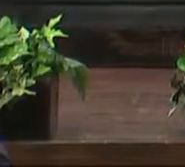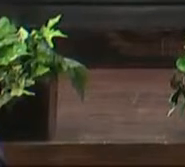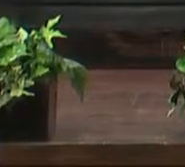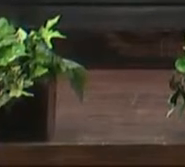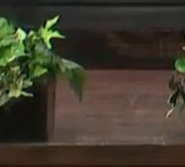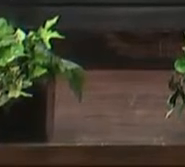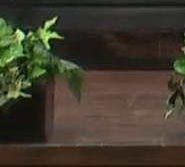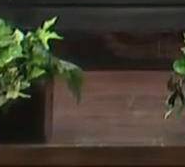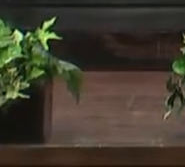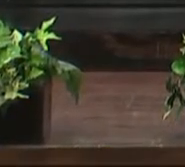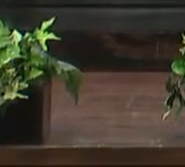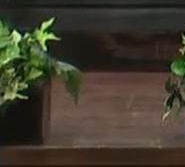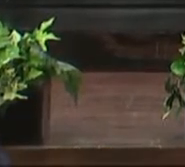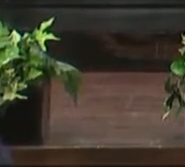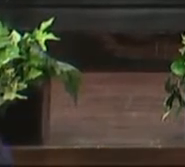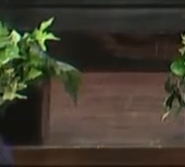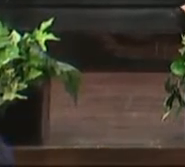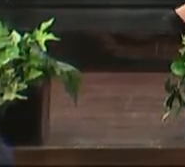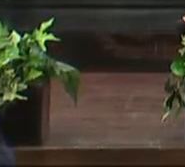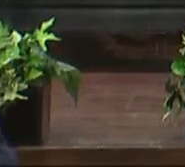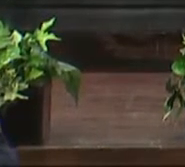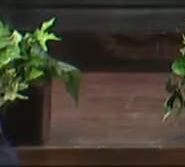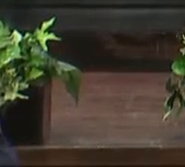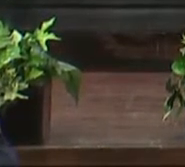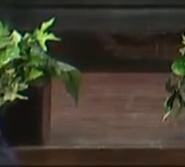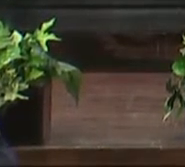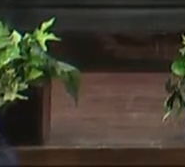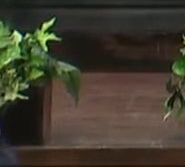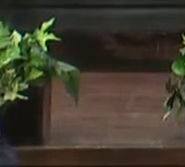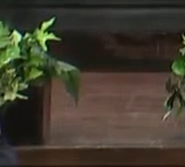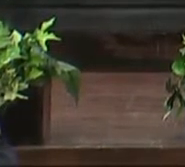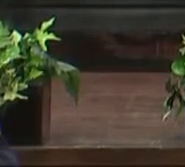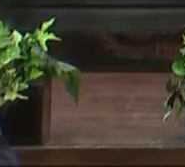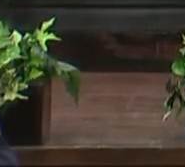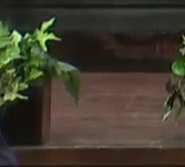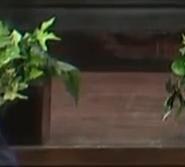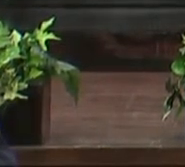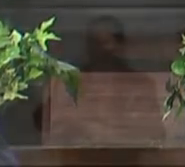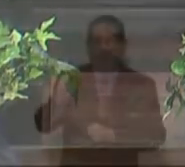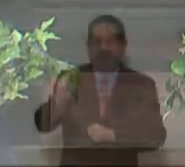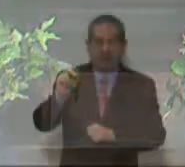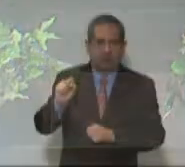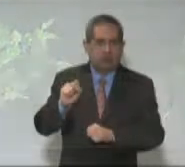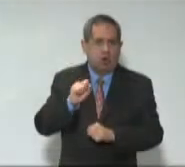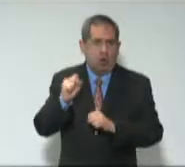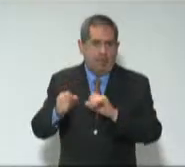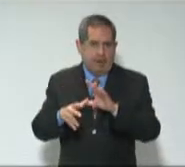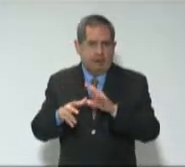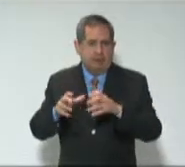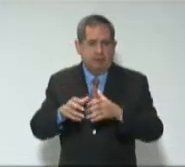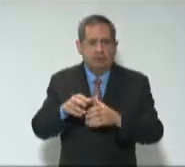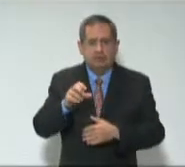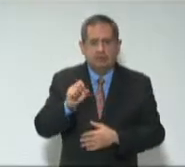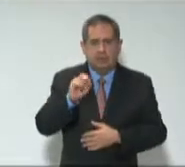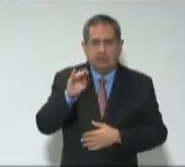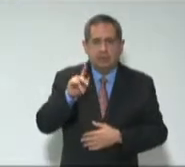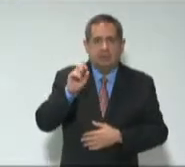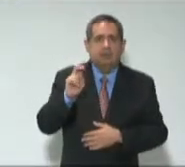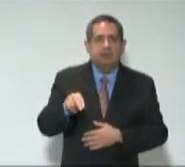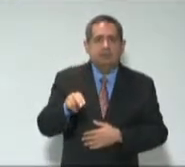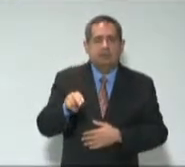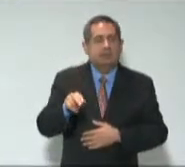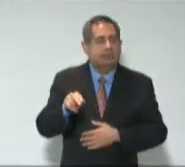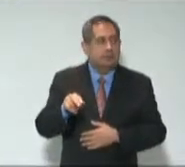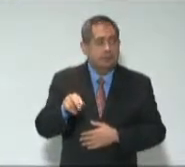la acción en salud organización Panamericana de la salud Sebastián García saizo quien nos